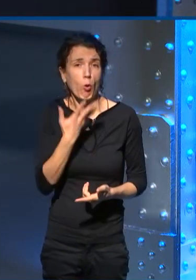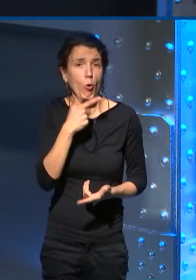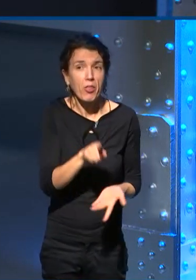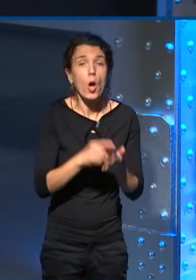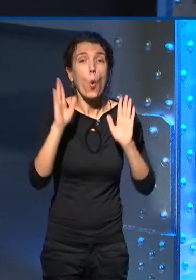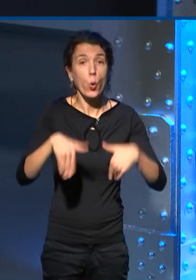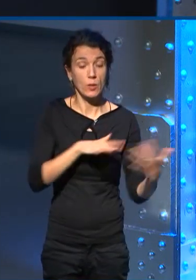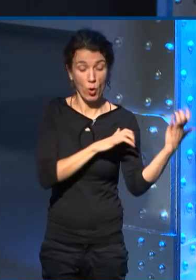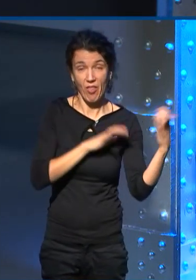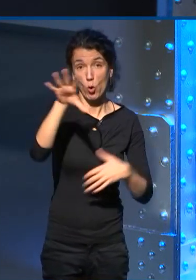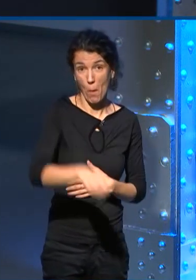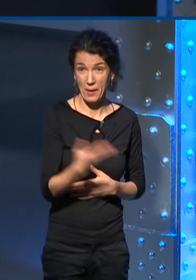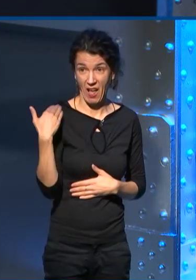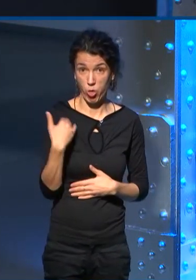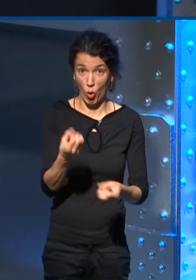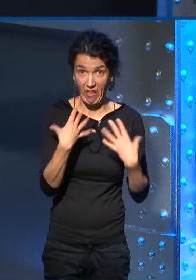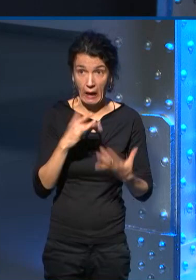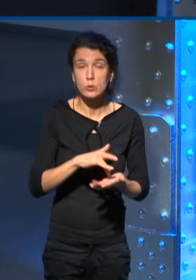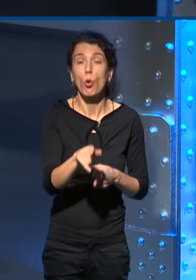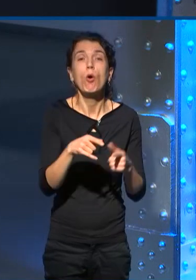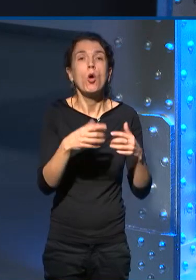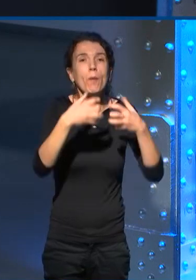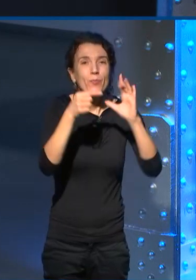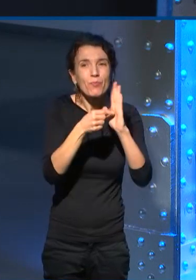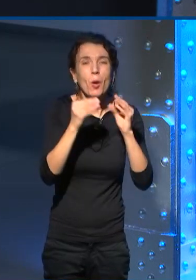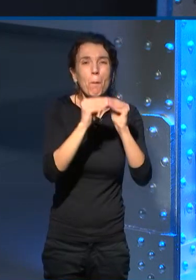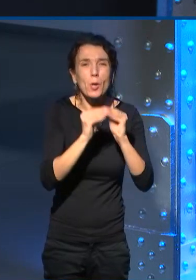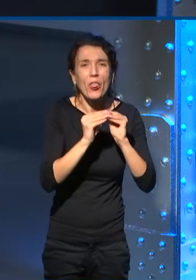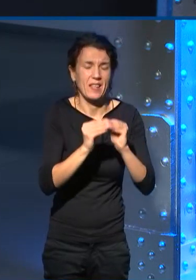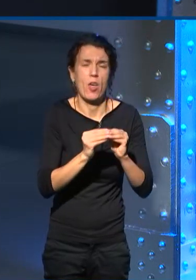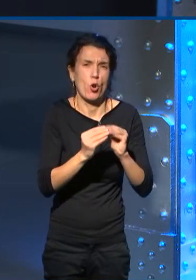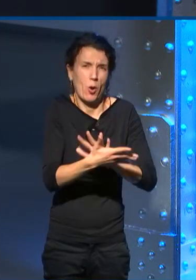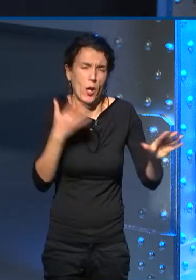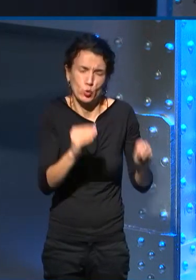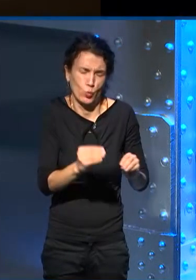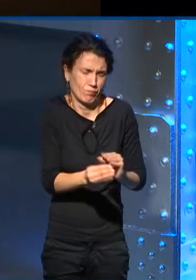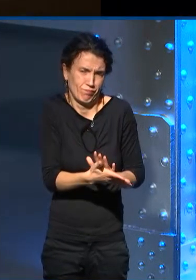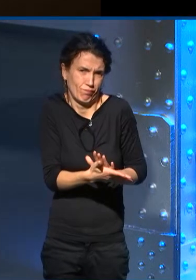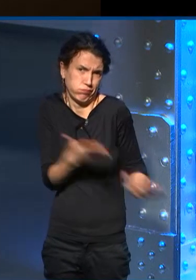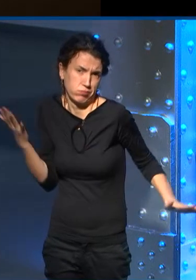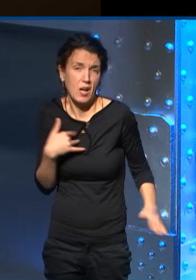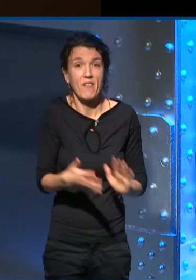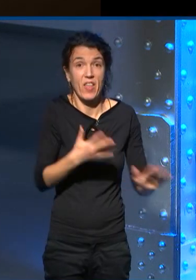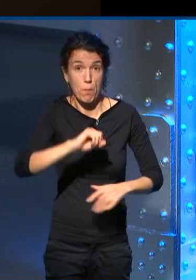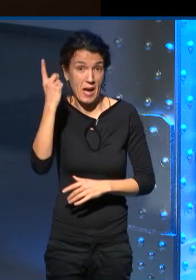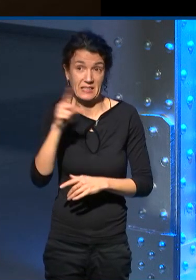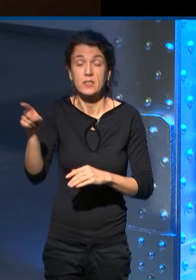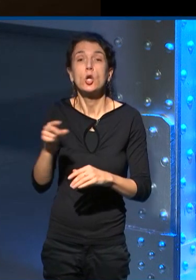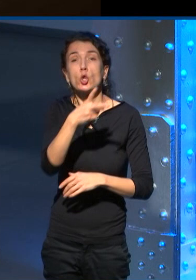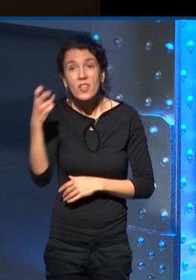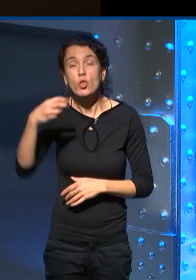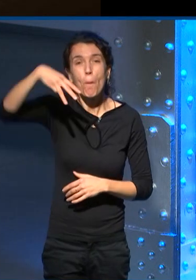del último ordenador que se haya comprado sabrá pues, que maneja procesadores que funcionan a gigahercios. El más avanzado que se ha mandado a Marte son